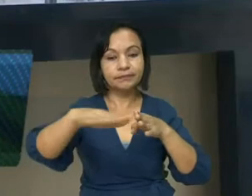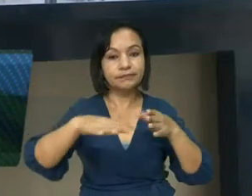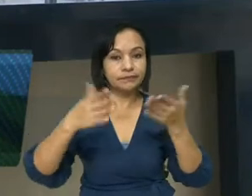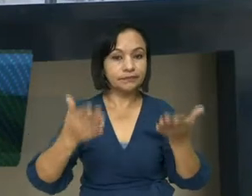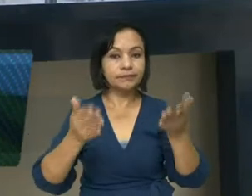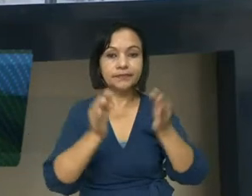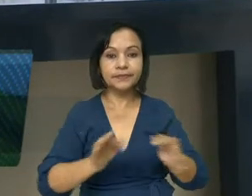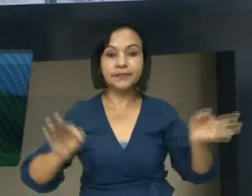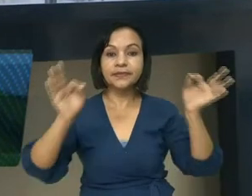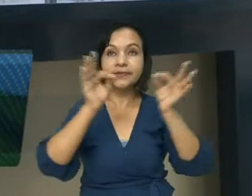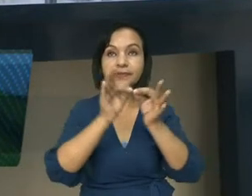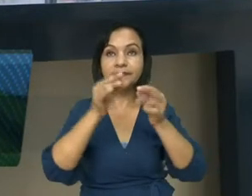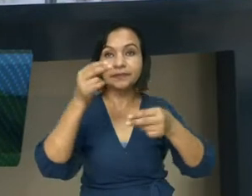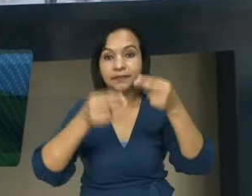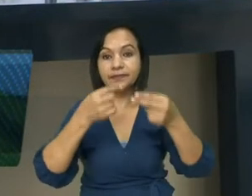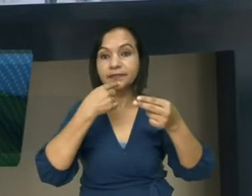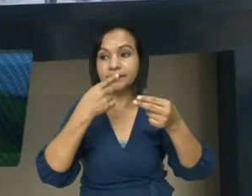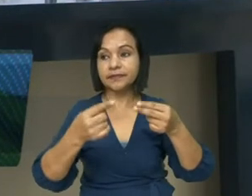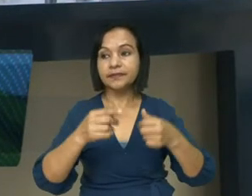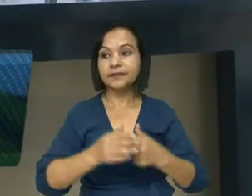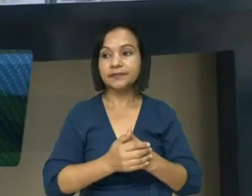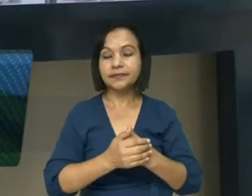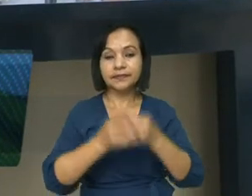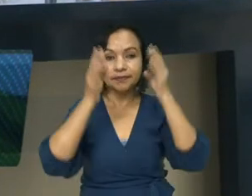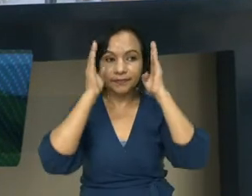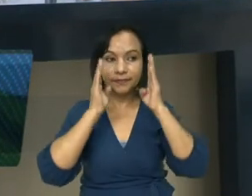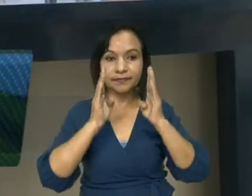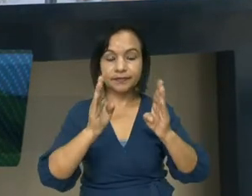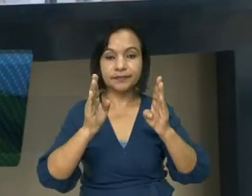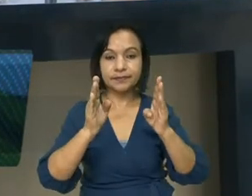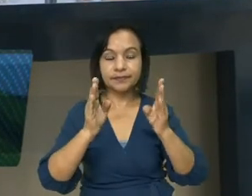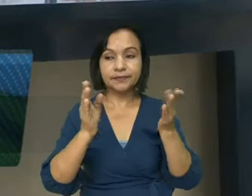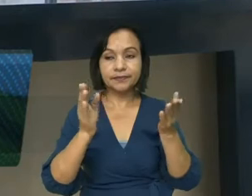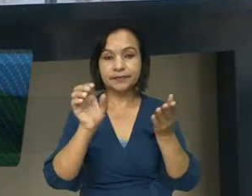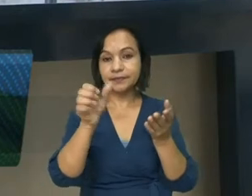es importante que te mencionaba sobre el tema de la cobertura. Estamos hablando del